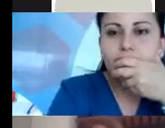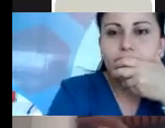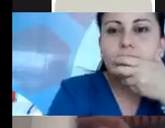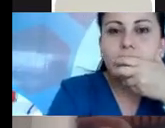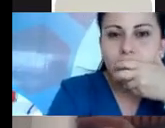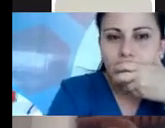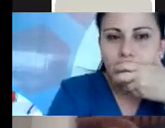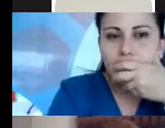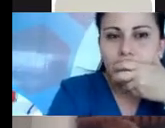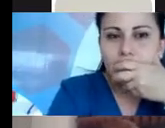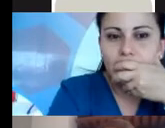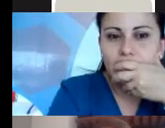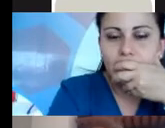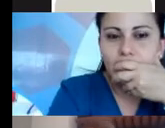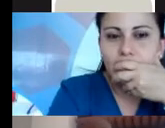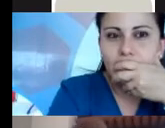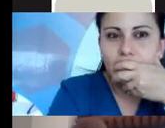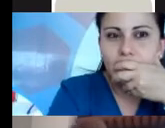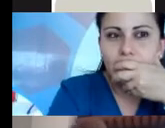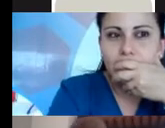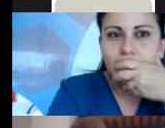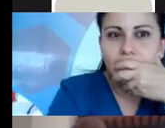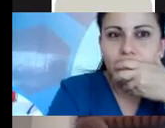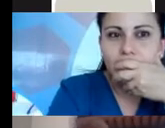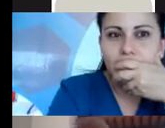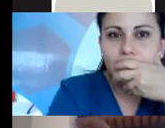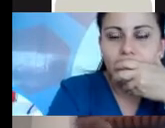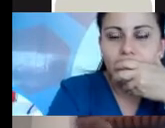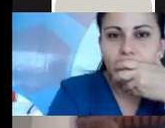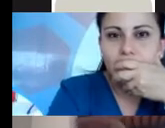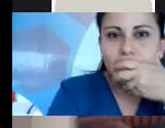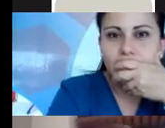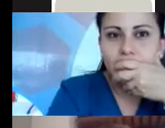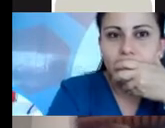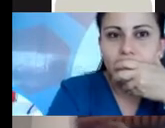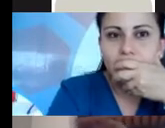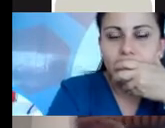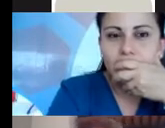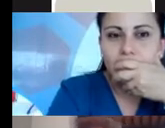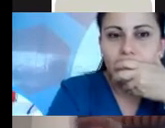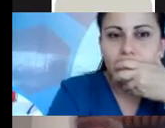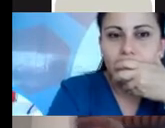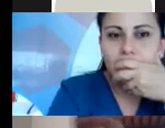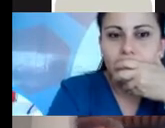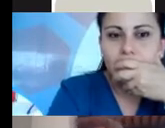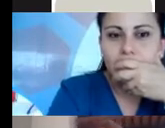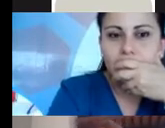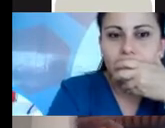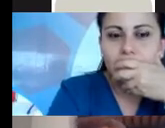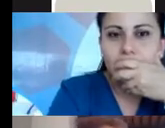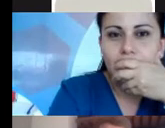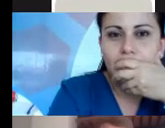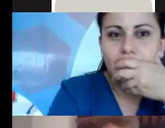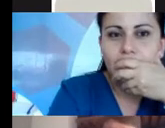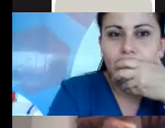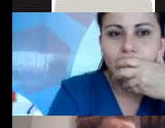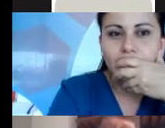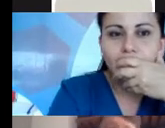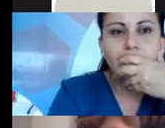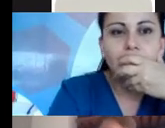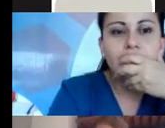ANSI-RESNA WC19, WC20 o para los que trabajan en el sistema ISO